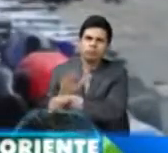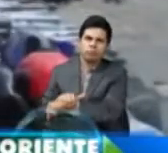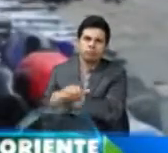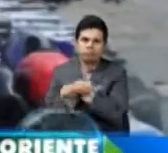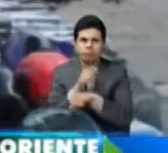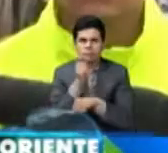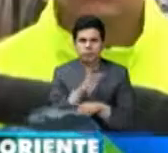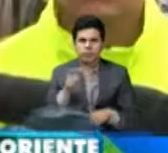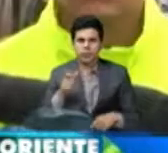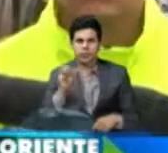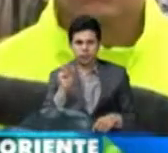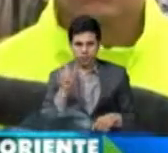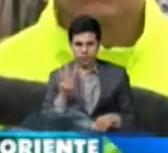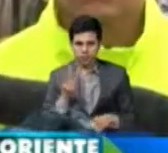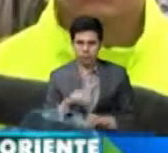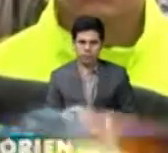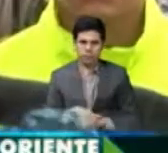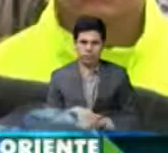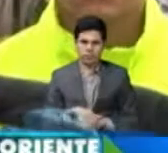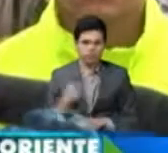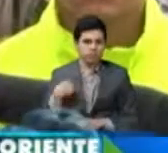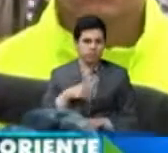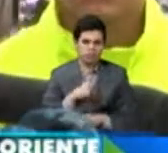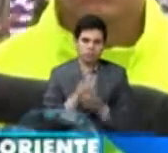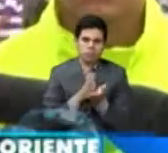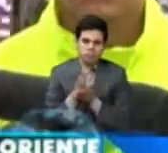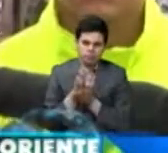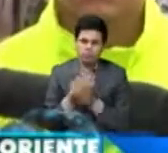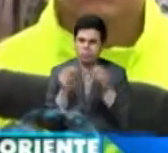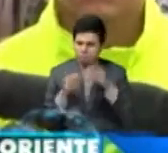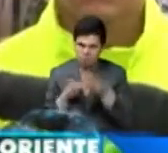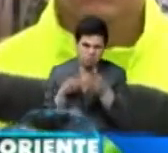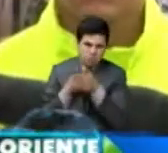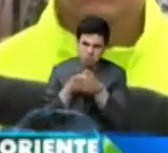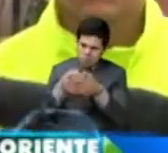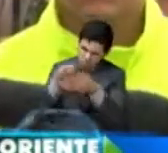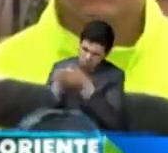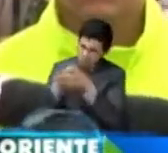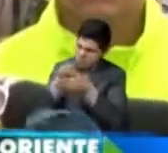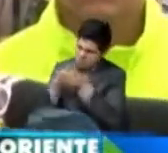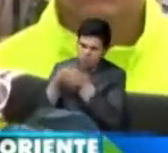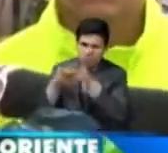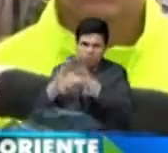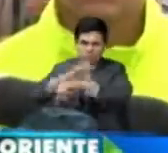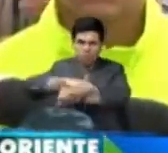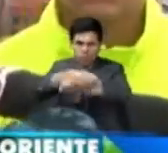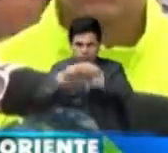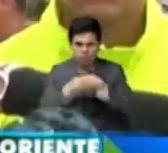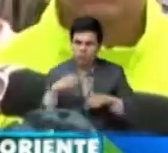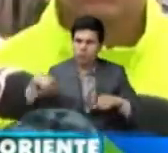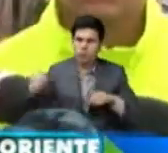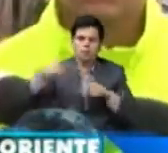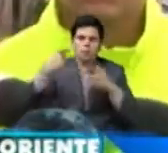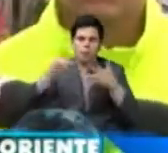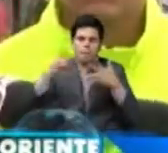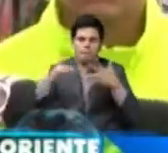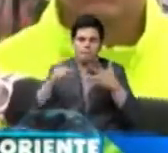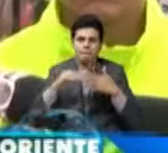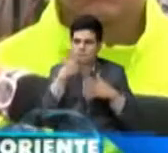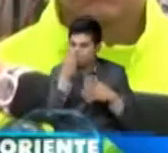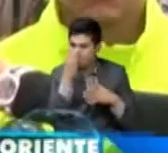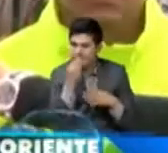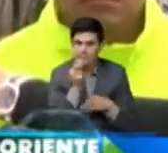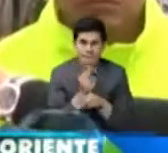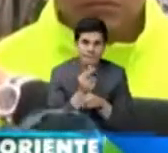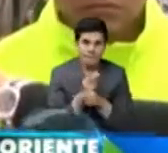tres personas. Vamos a seguir atacando, para seguir capturando a todas estas bandas que se dedican a estas diferentes acciones criminales